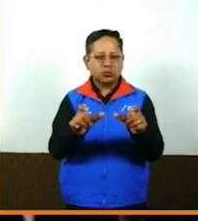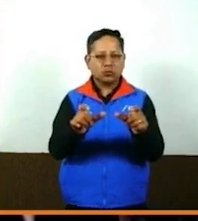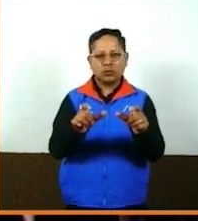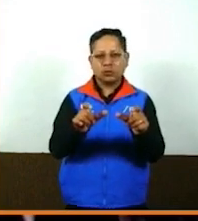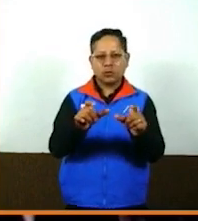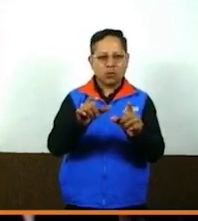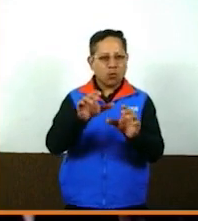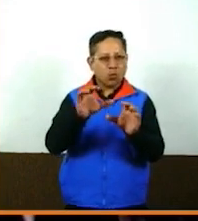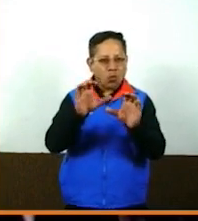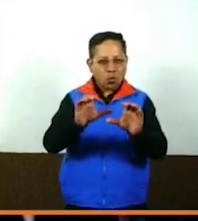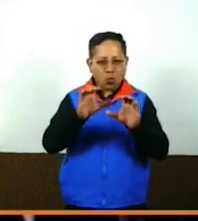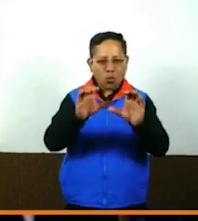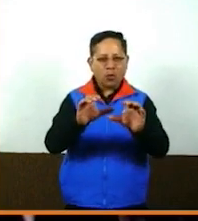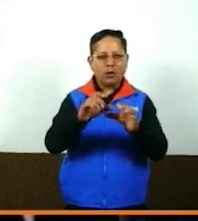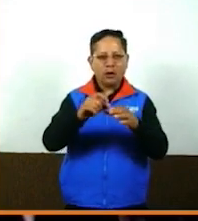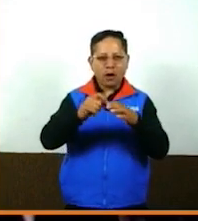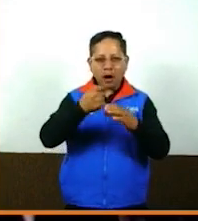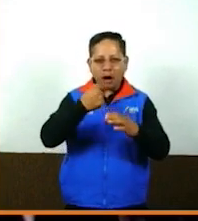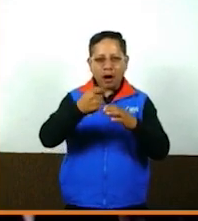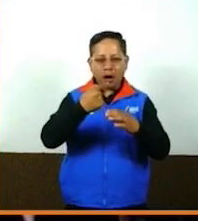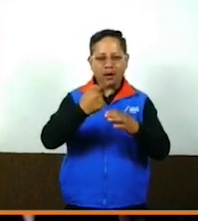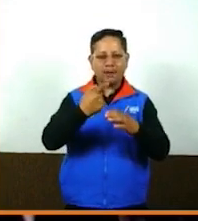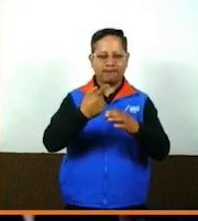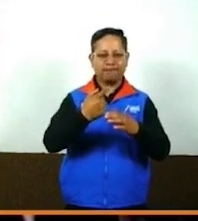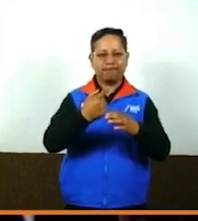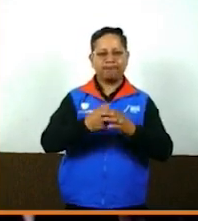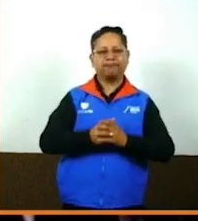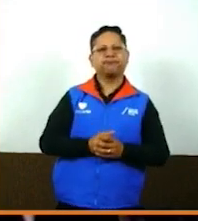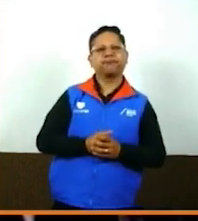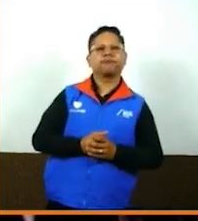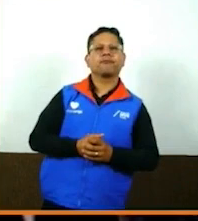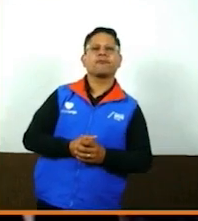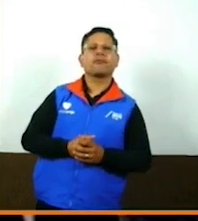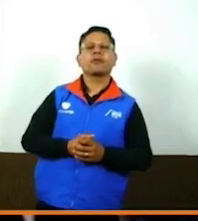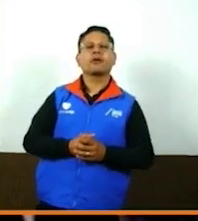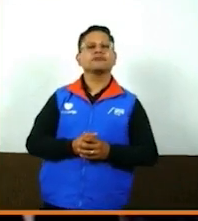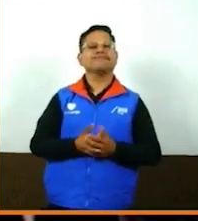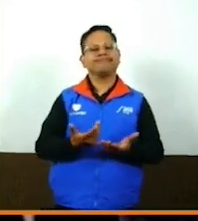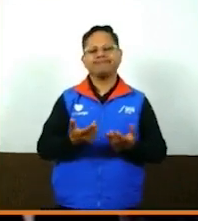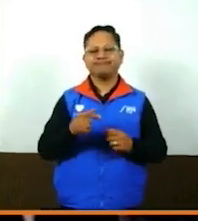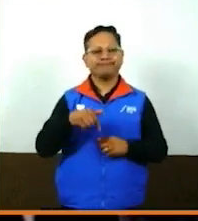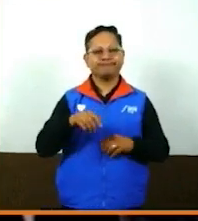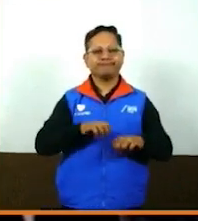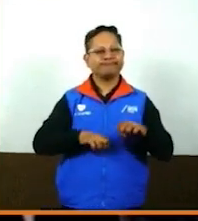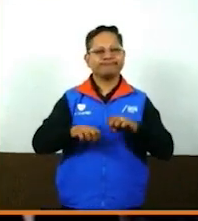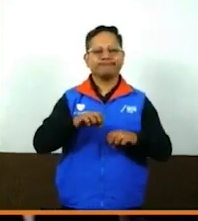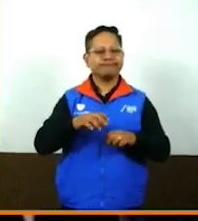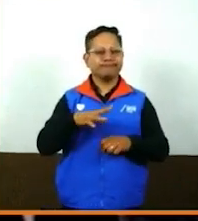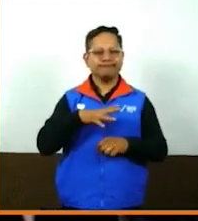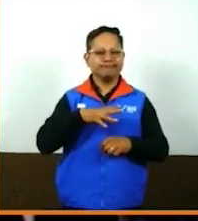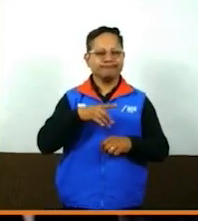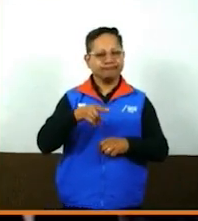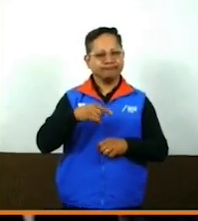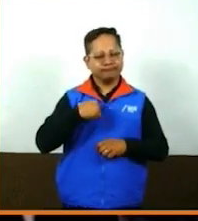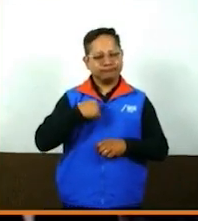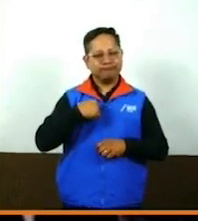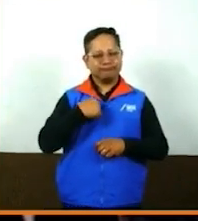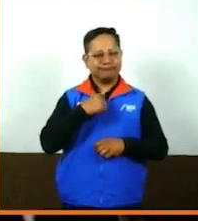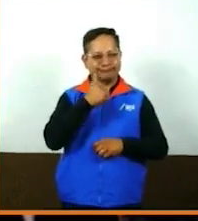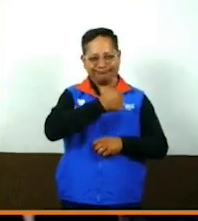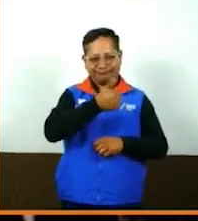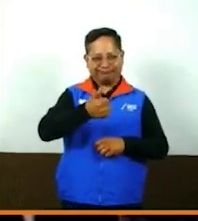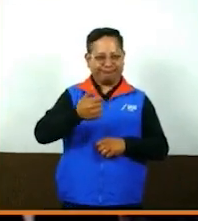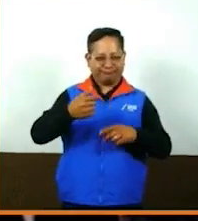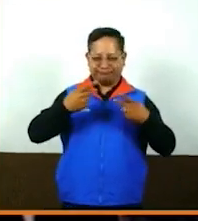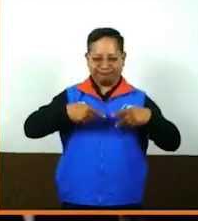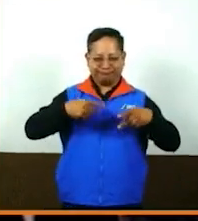la seguridad del producto. Evidentemente, pues en las compañías tenemos lo que muchos, y me da mucho gusto que cada día